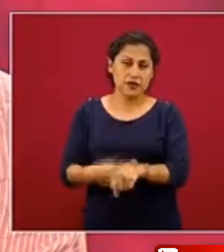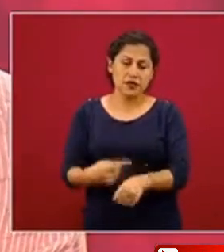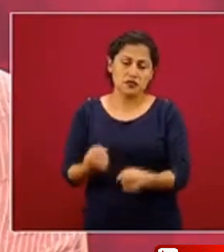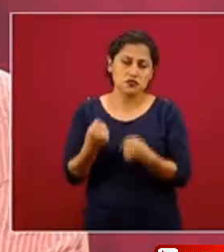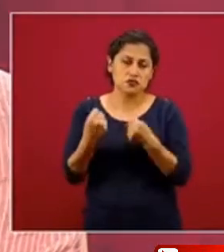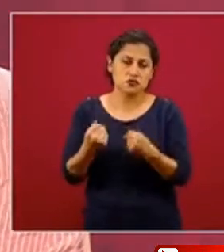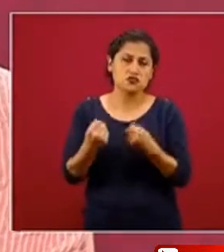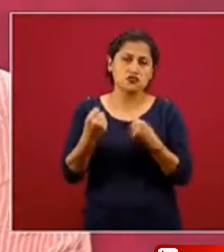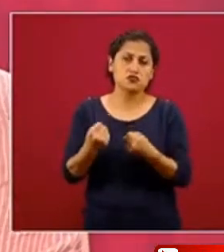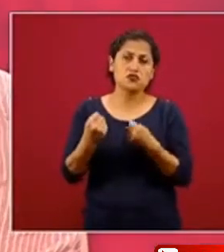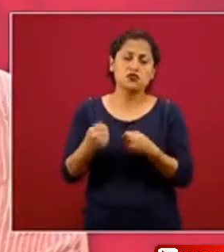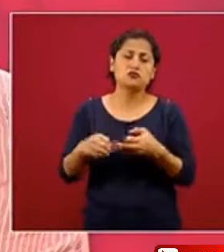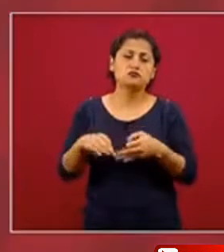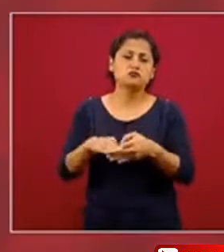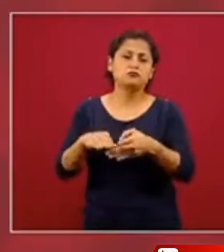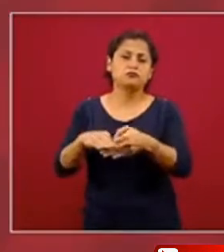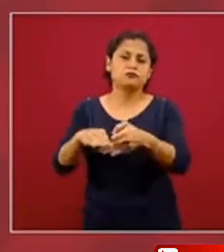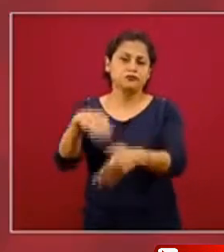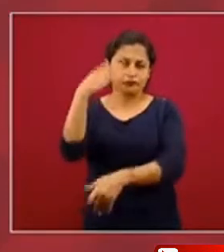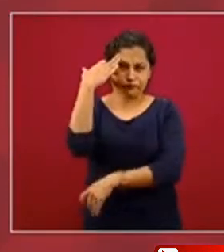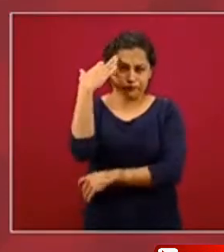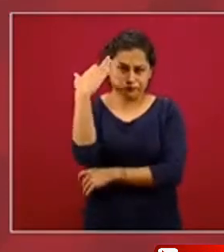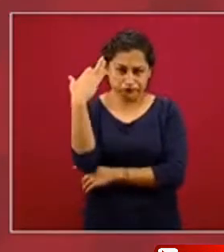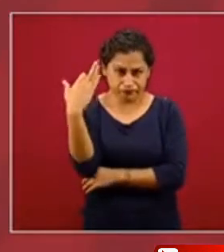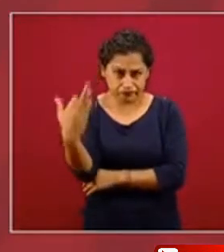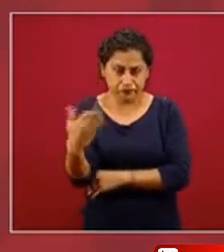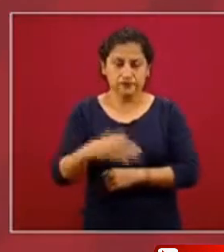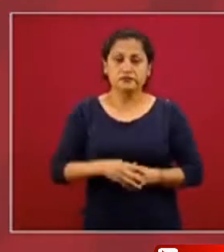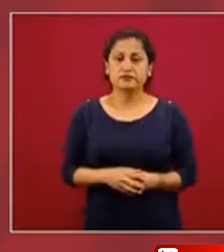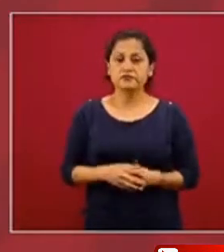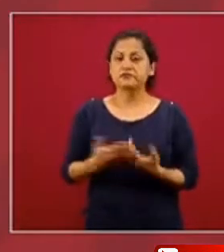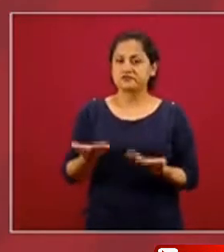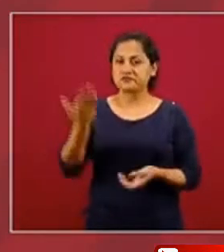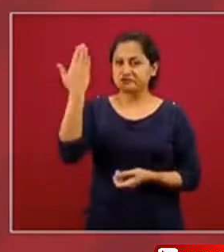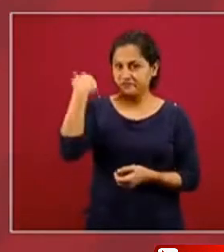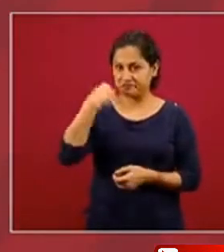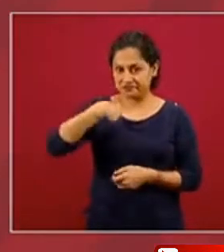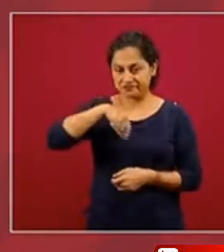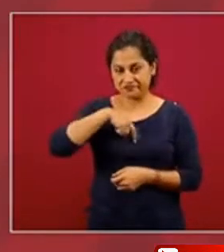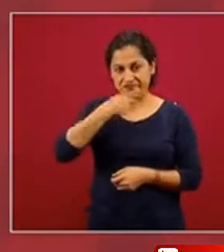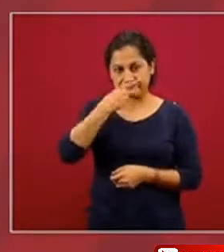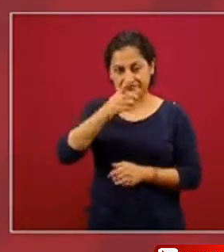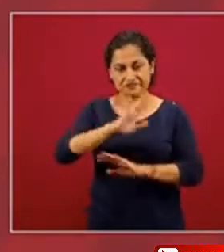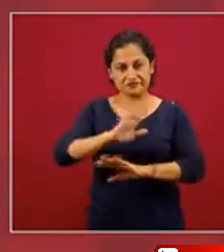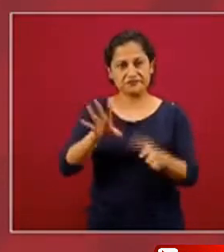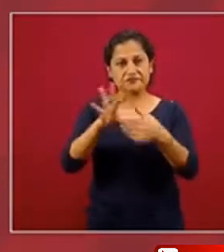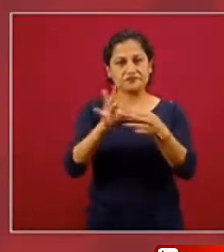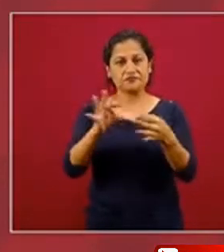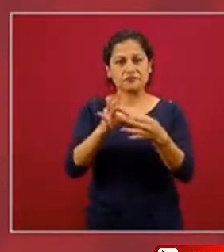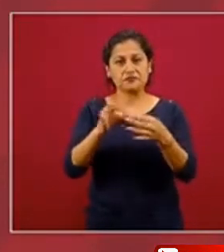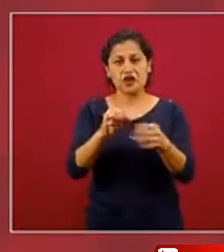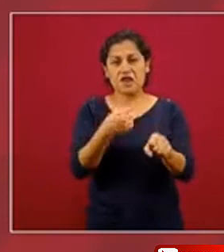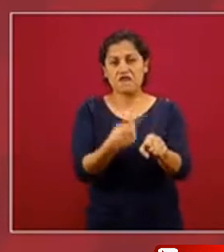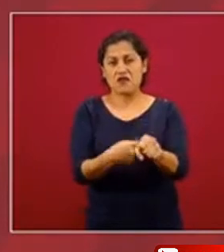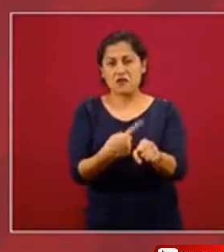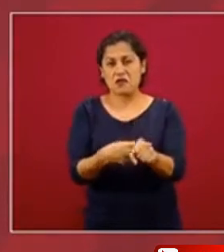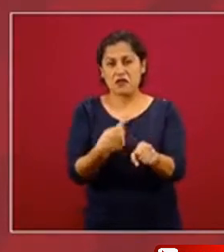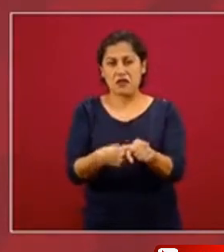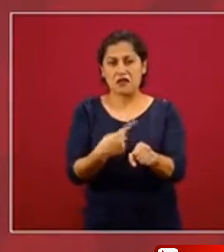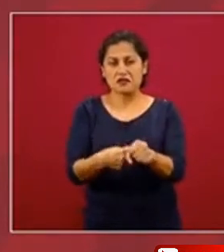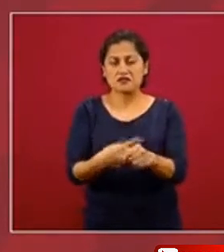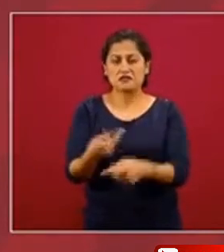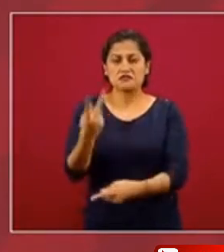Las enfermedades crónicas, como lo hemos dicho varias veces, que están en su mayoría causando una